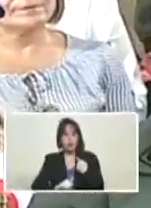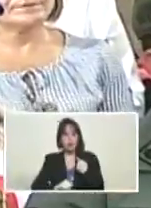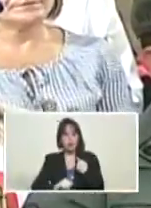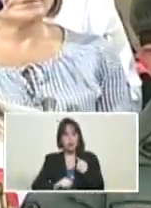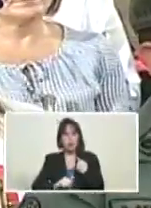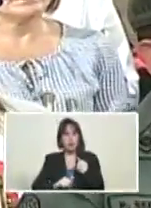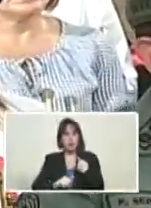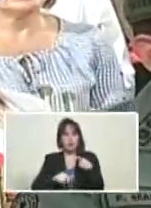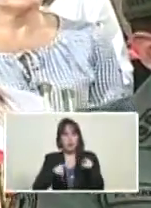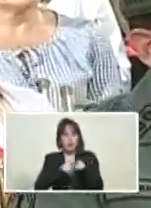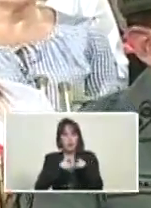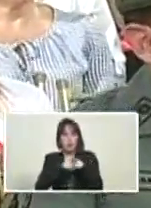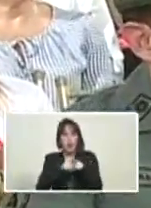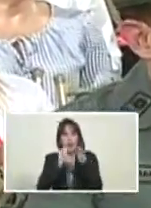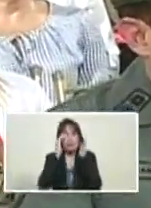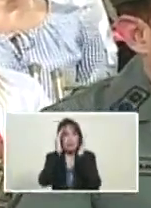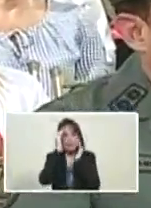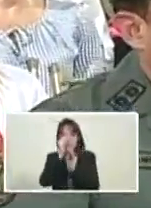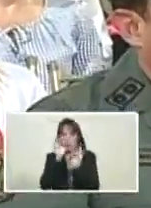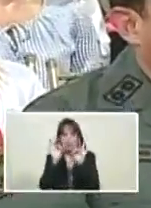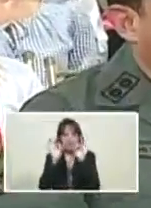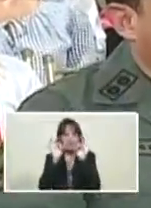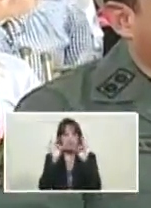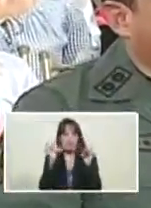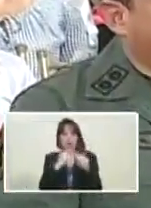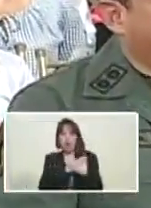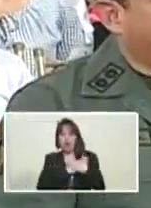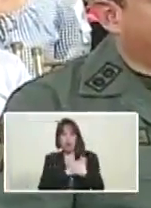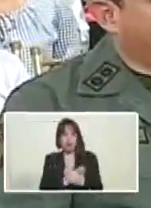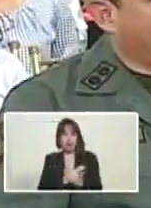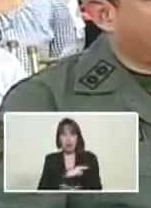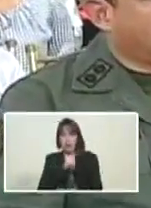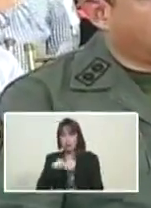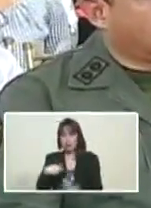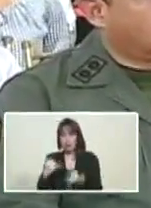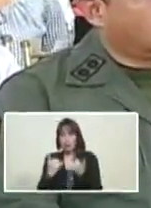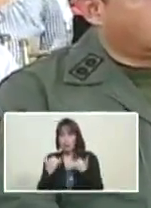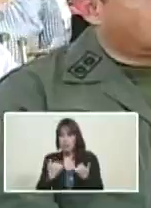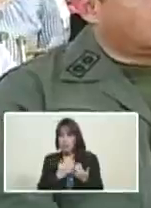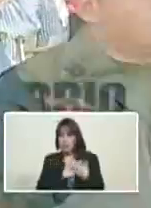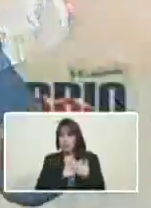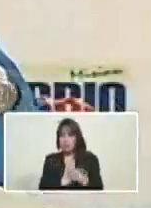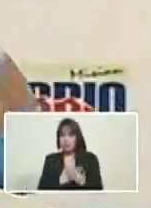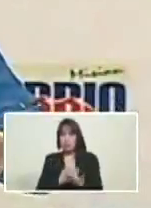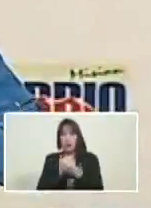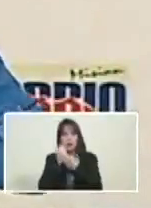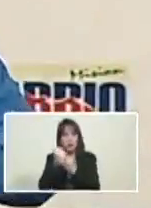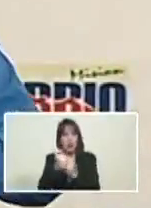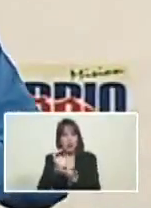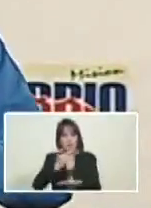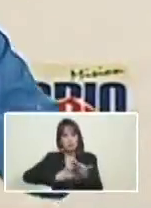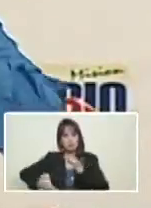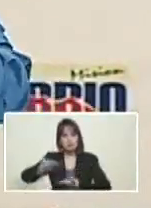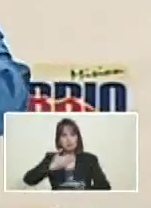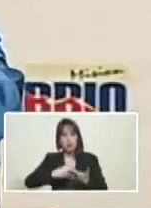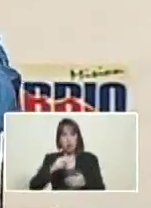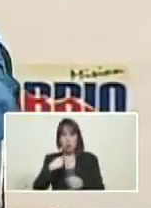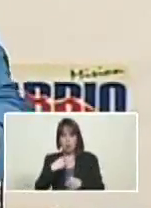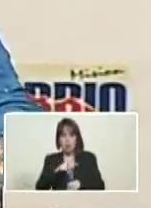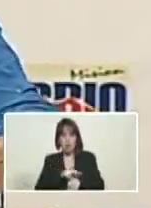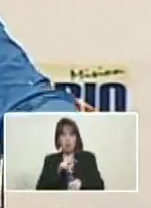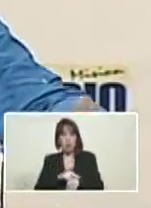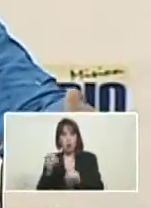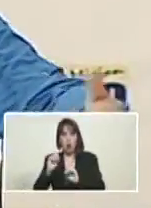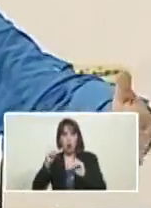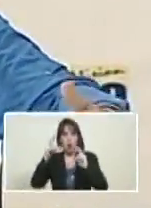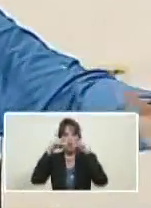Eso es para esmerarse y dar la vida a uno mismo. Si yo soy médico, enfermero, y estoy allí, veo